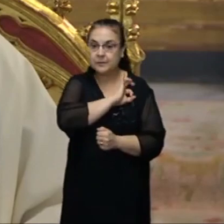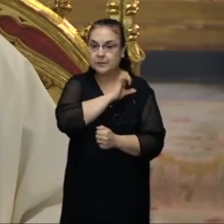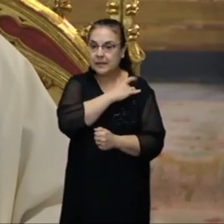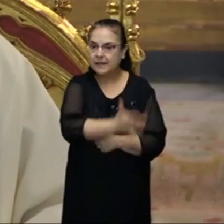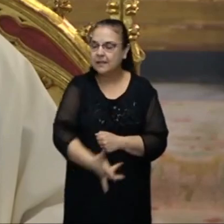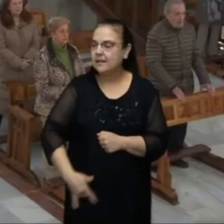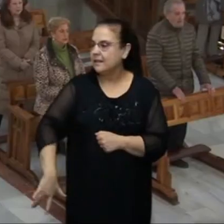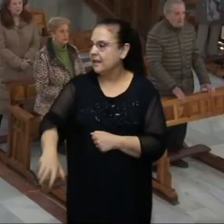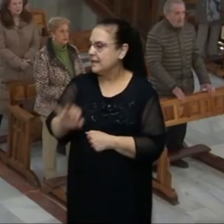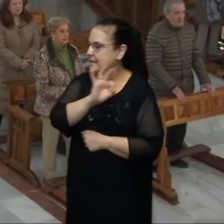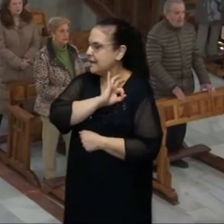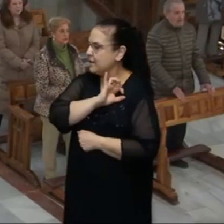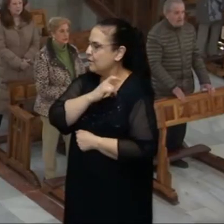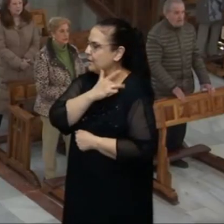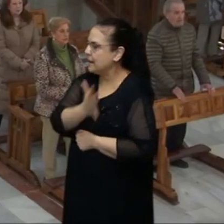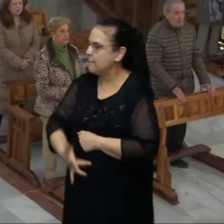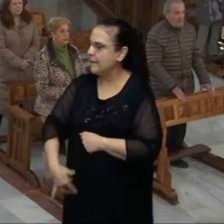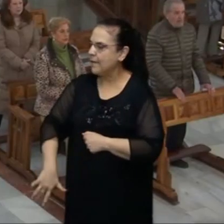Señor, ten piedad.